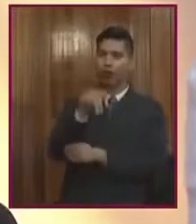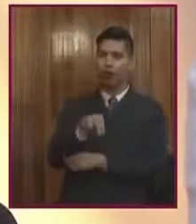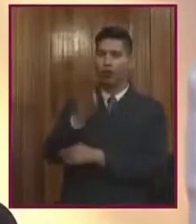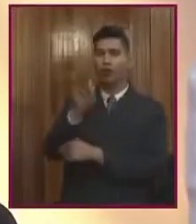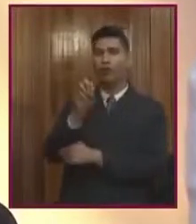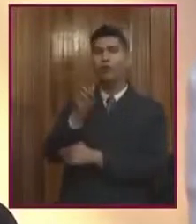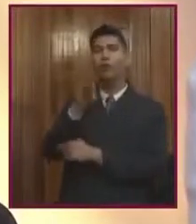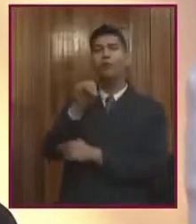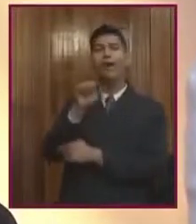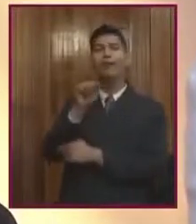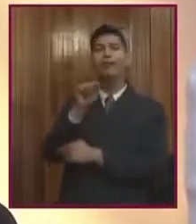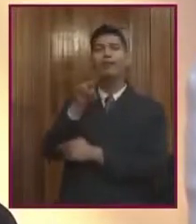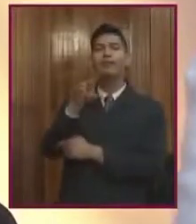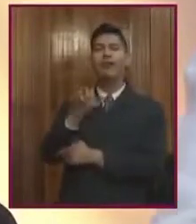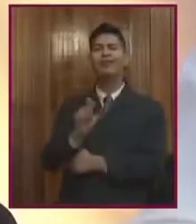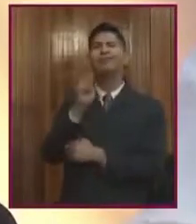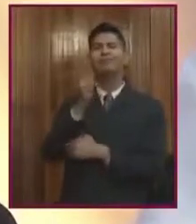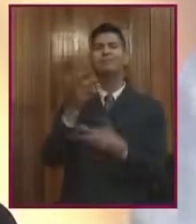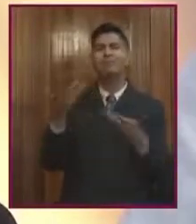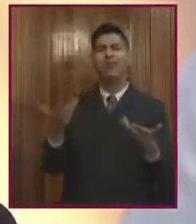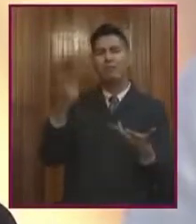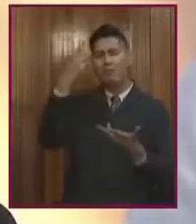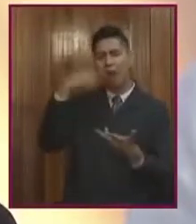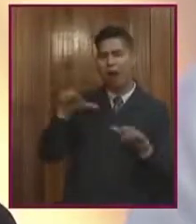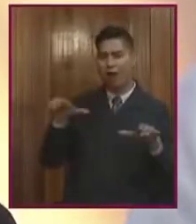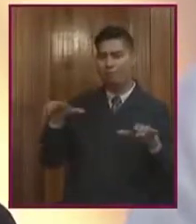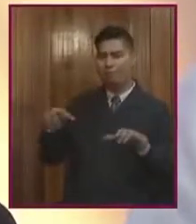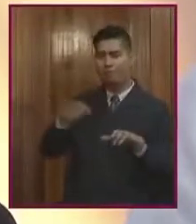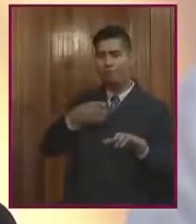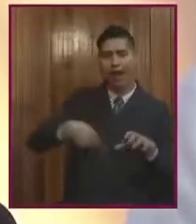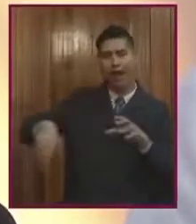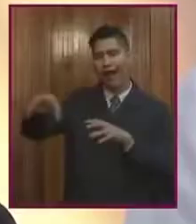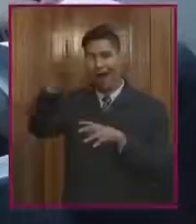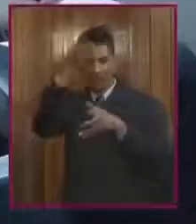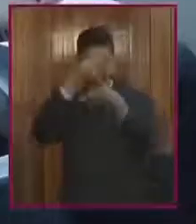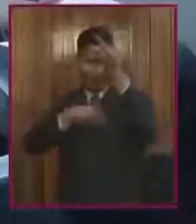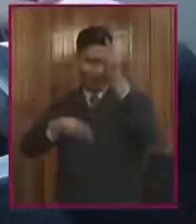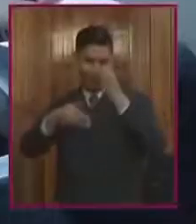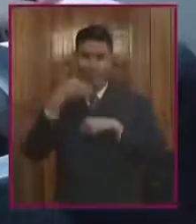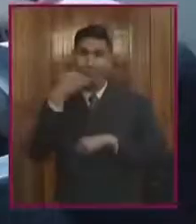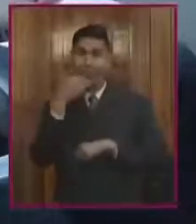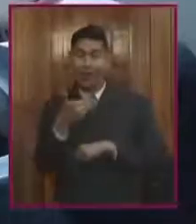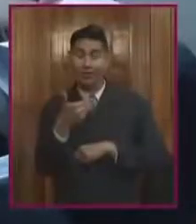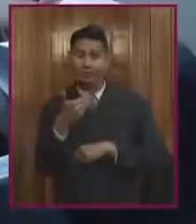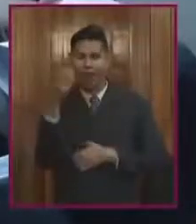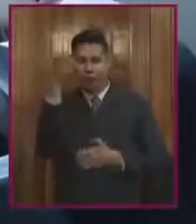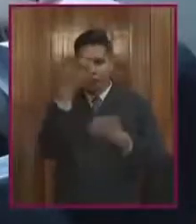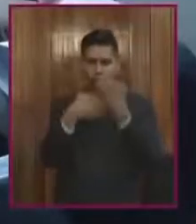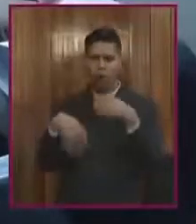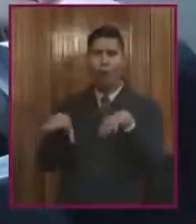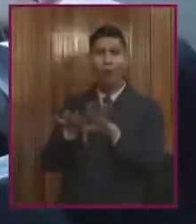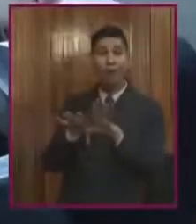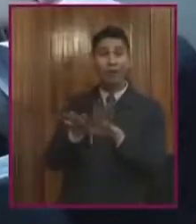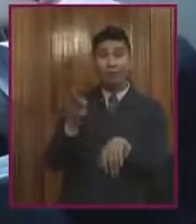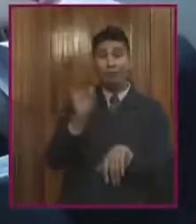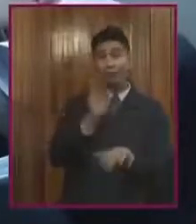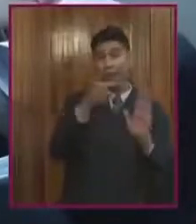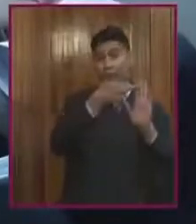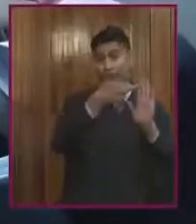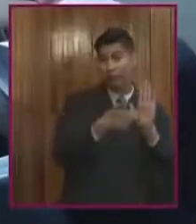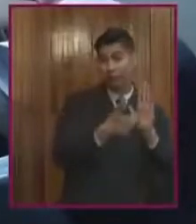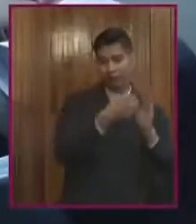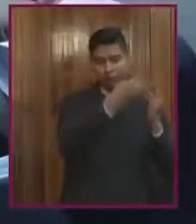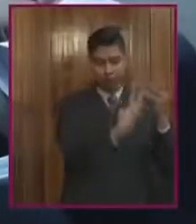porque sencillamente la evaluación formativa no se puede ni debe regular. No